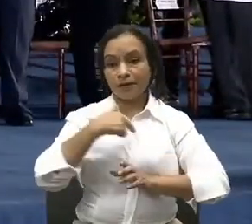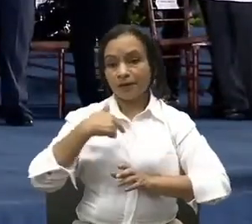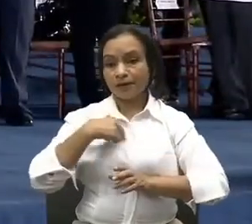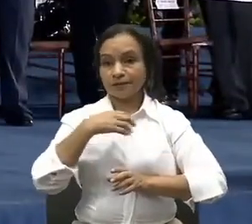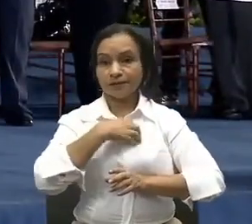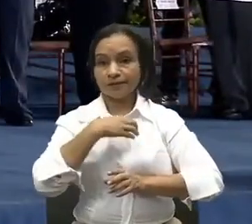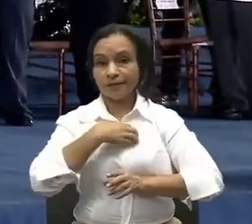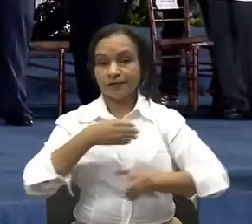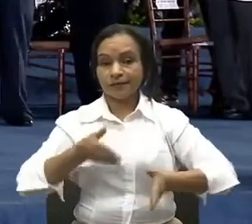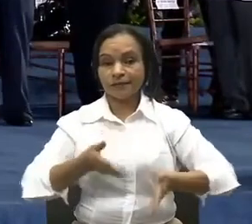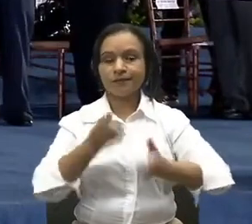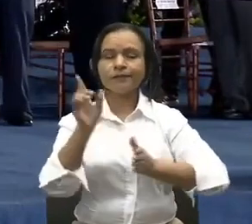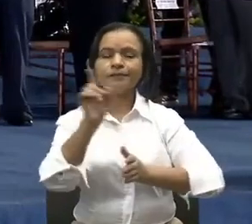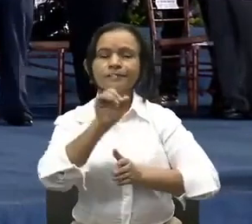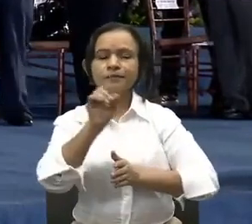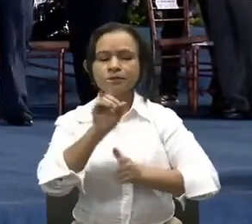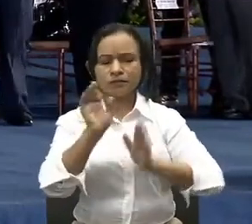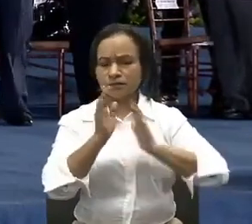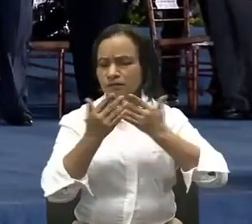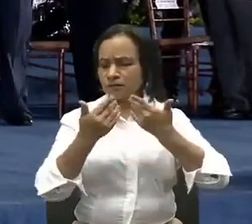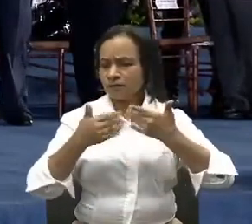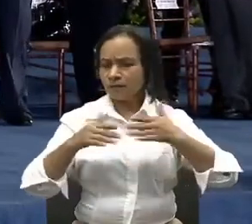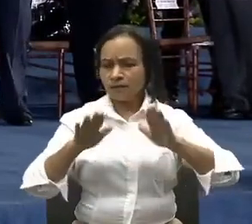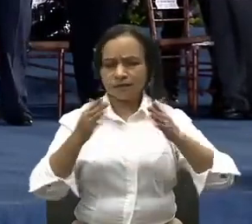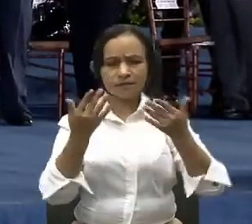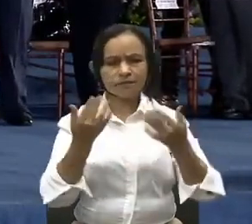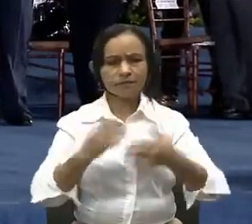terrorismo, entonces no hay terrorismo.